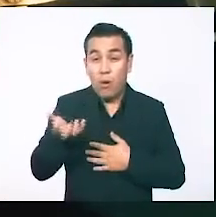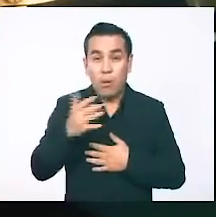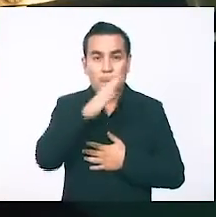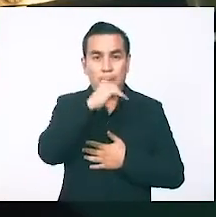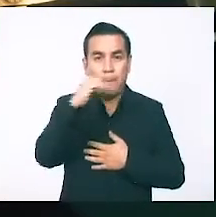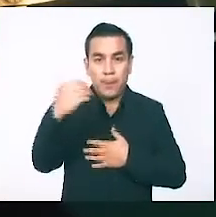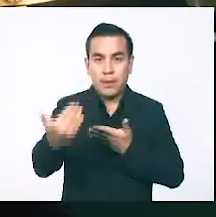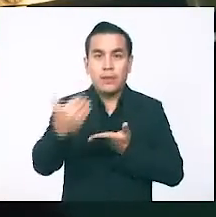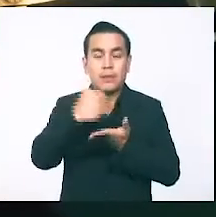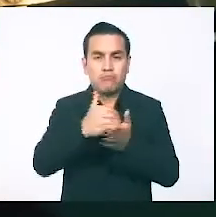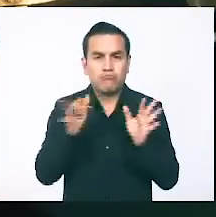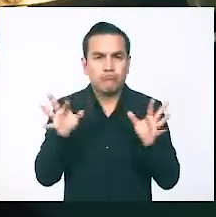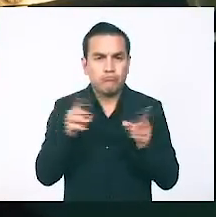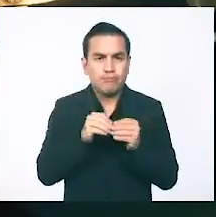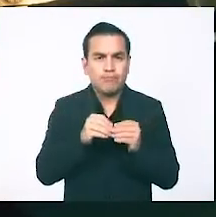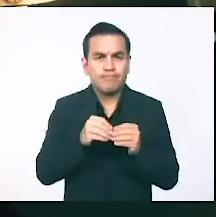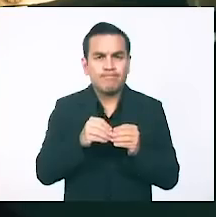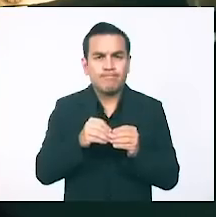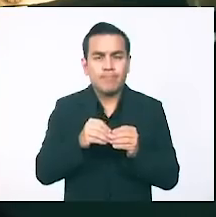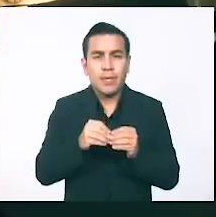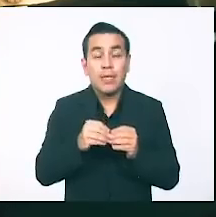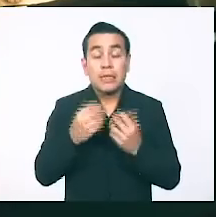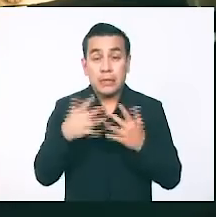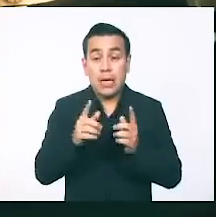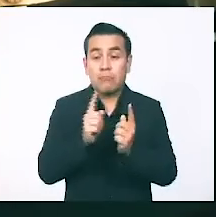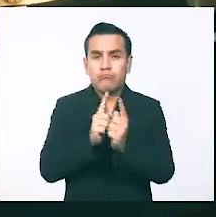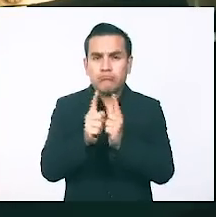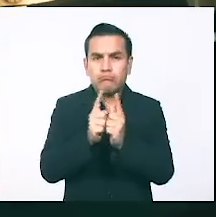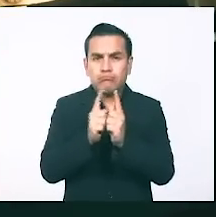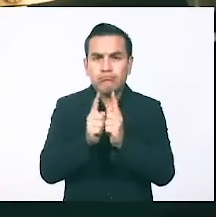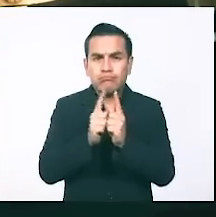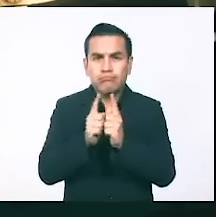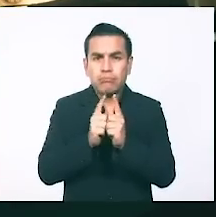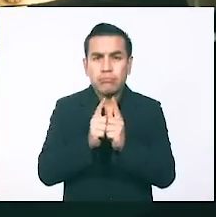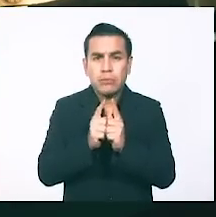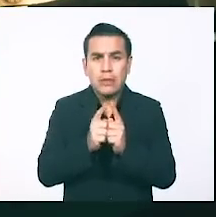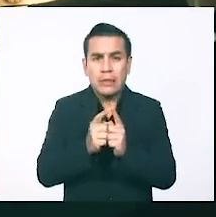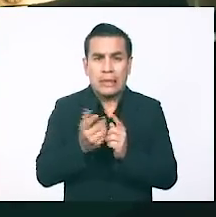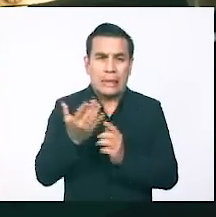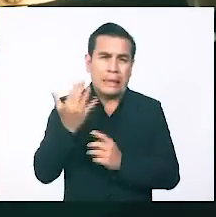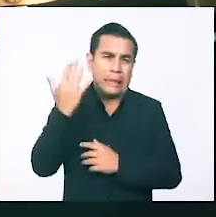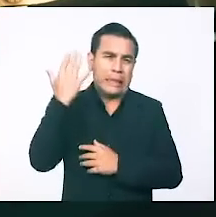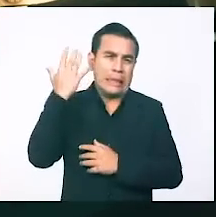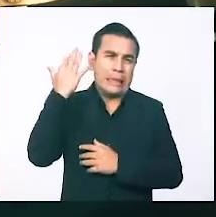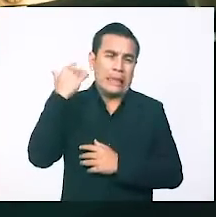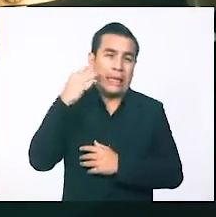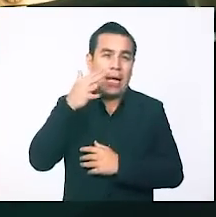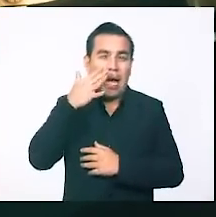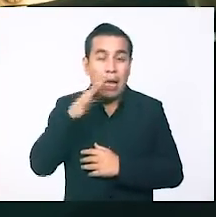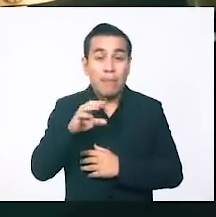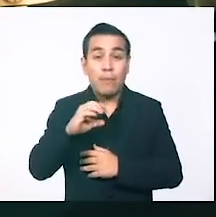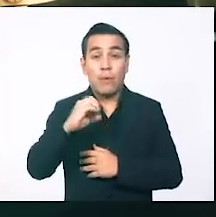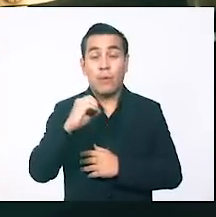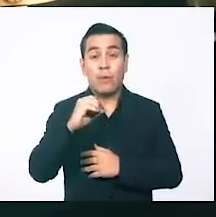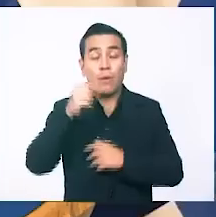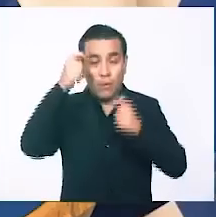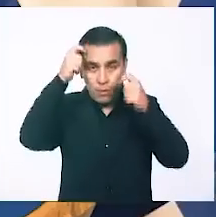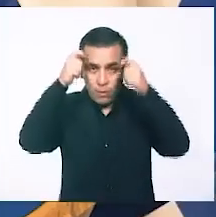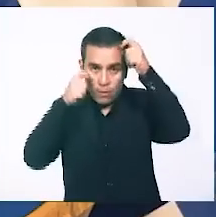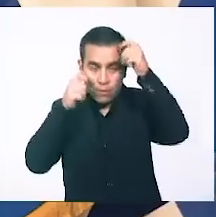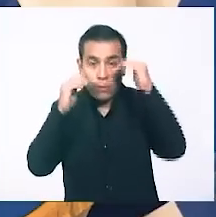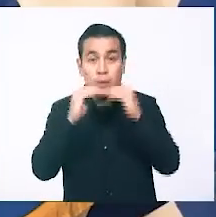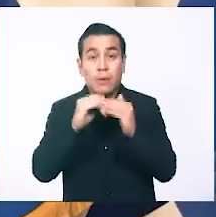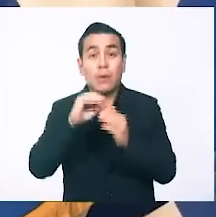acá, tenemos una relación que viene de larga data, y organizaciones como la ONU y la OEA que están aquí